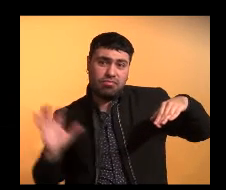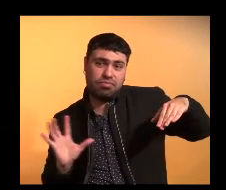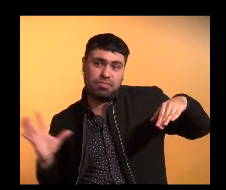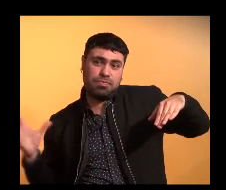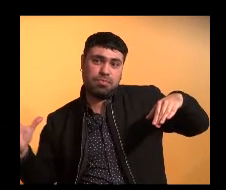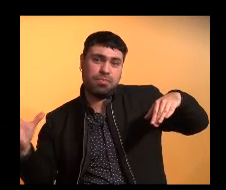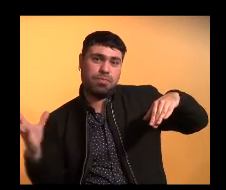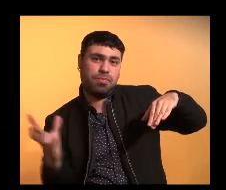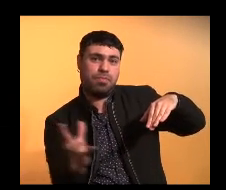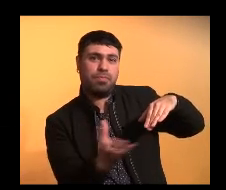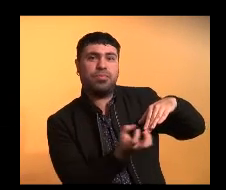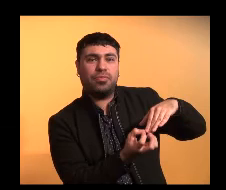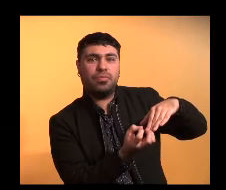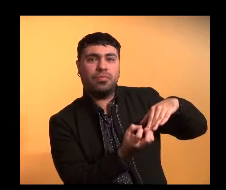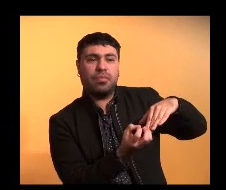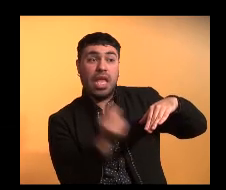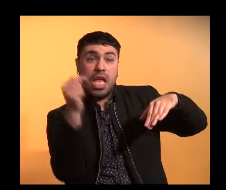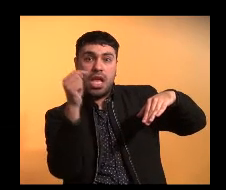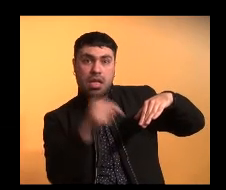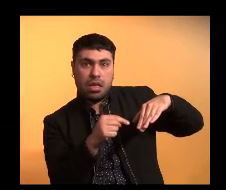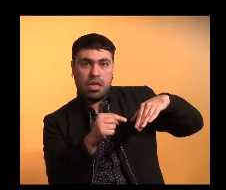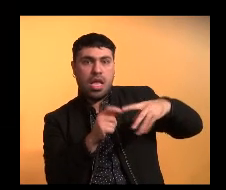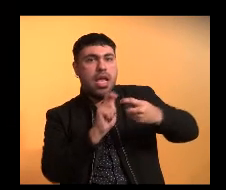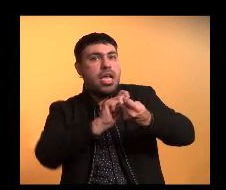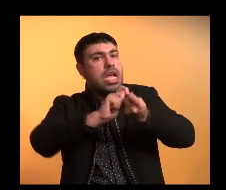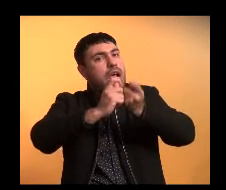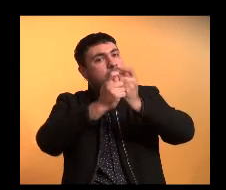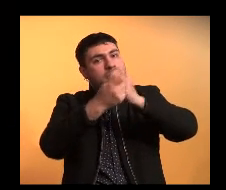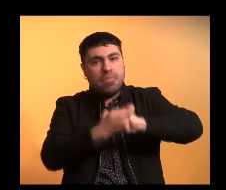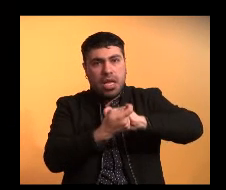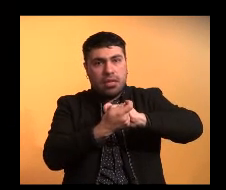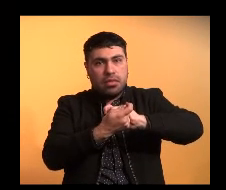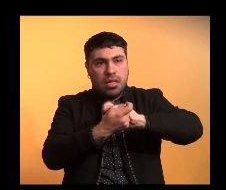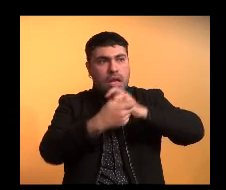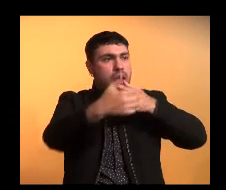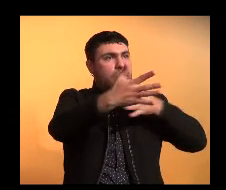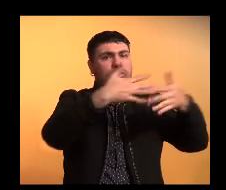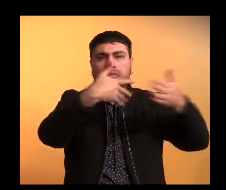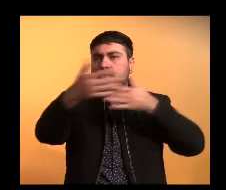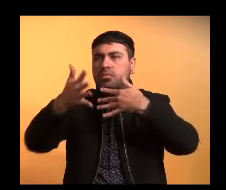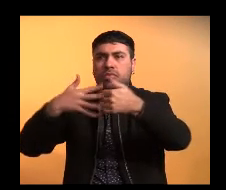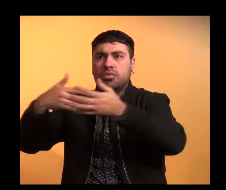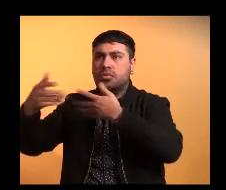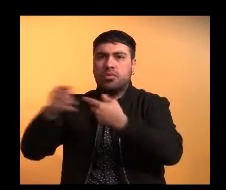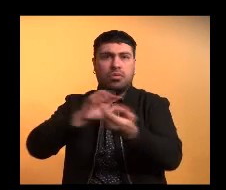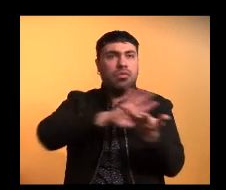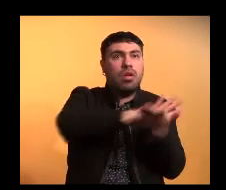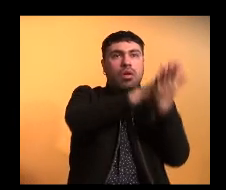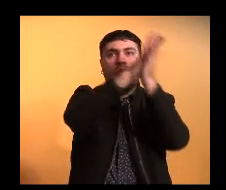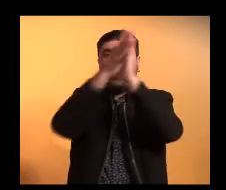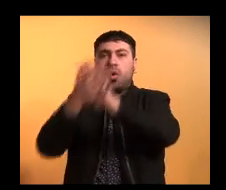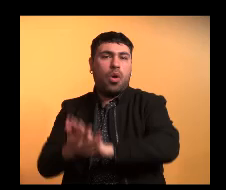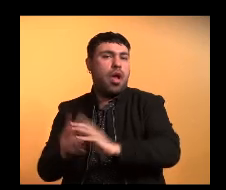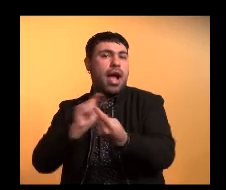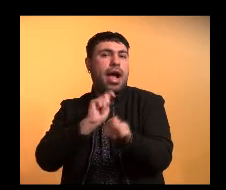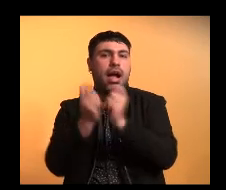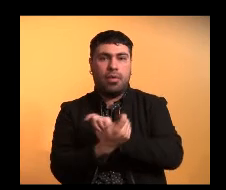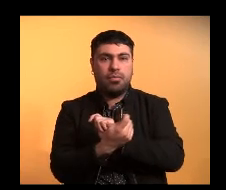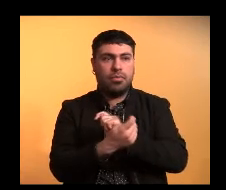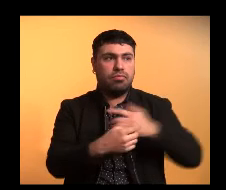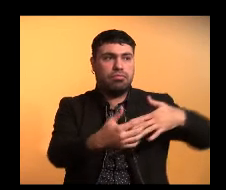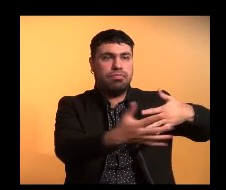en Antártica, y eso podría cambiar completamente los ecosistemas y las comunidades como nosotros hoy día las conocemos. Entonces,